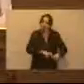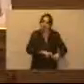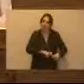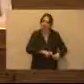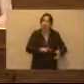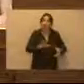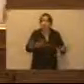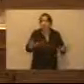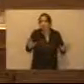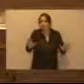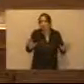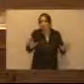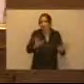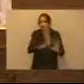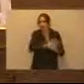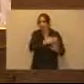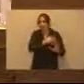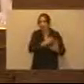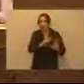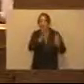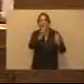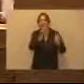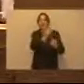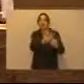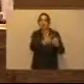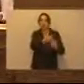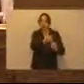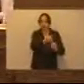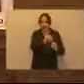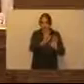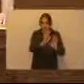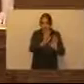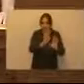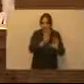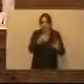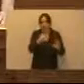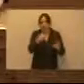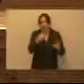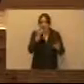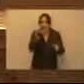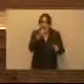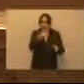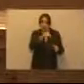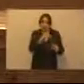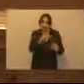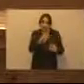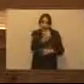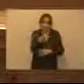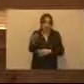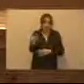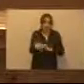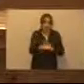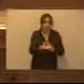bon, hasta aquí falamos de diagnóstico. Aunque temo que sigan cegos, vamos ver si,